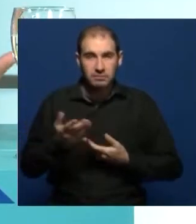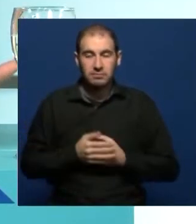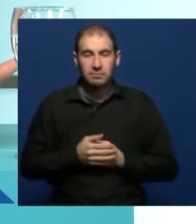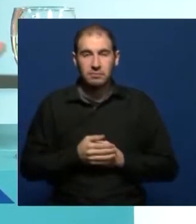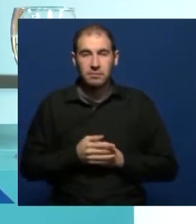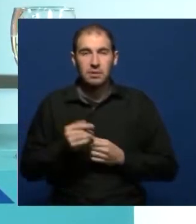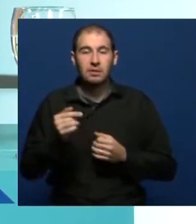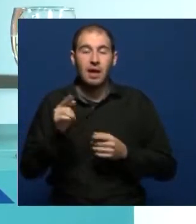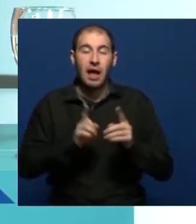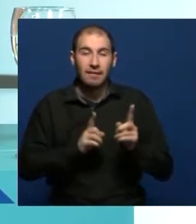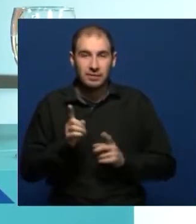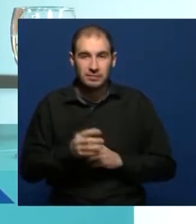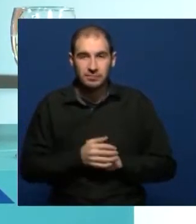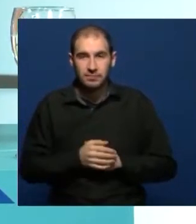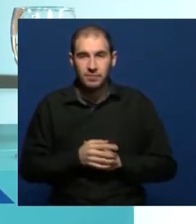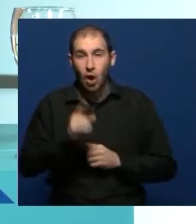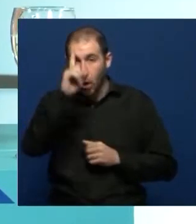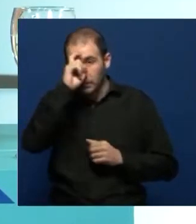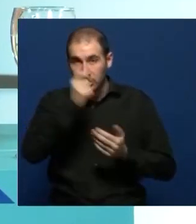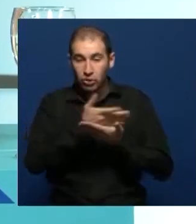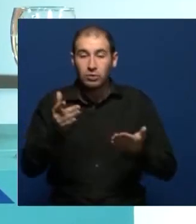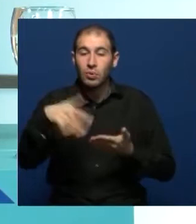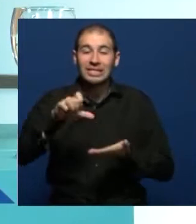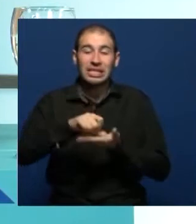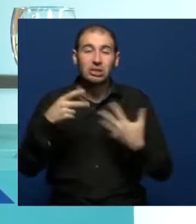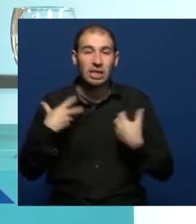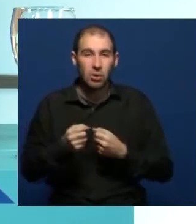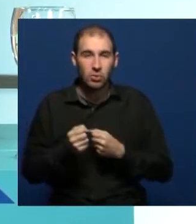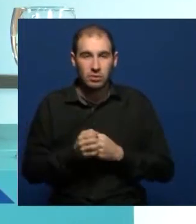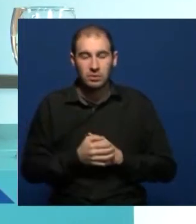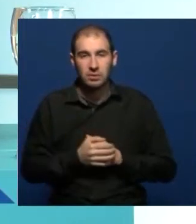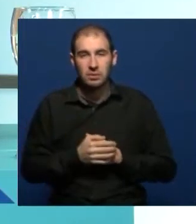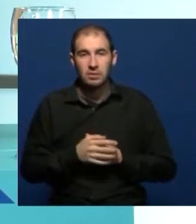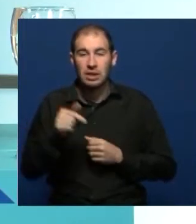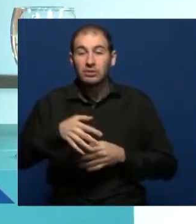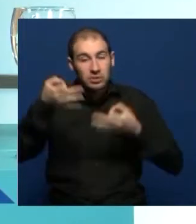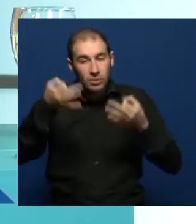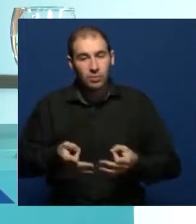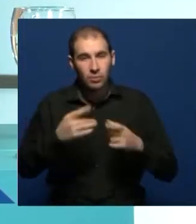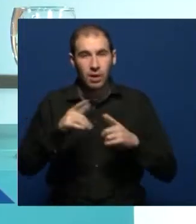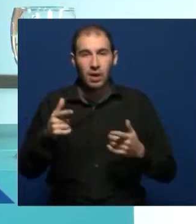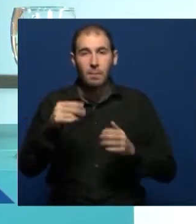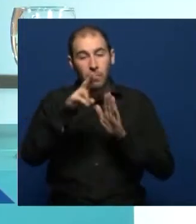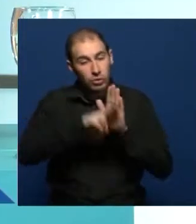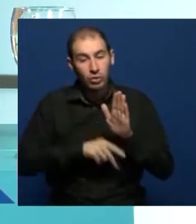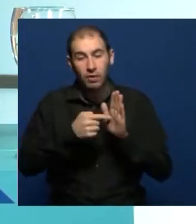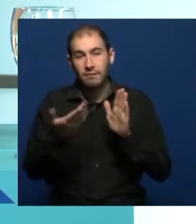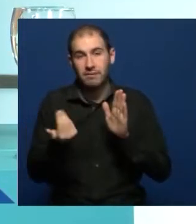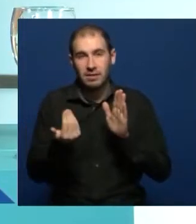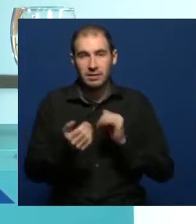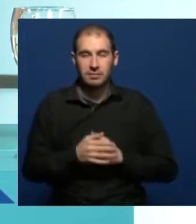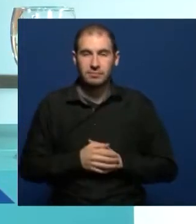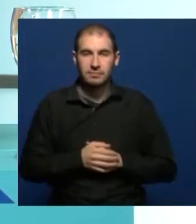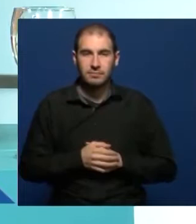que no en todos los hospitales ni centros de salud, ni mucho menos esto se garantiza, que falta un protocolo,